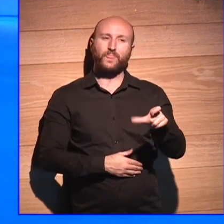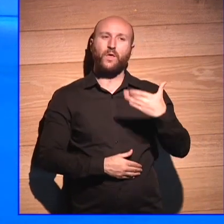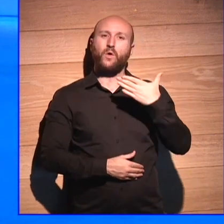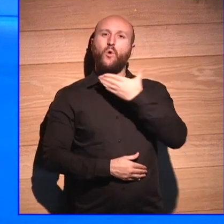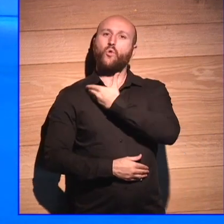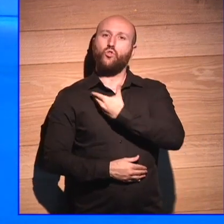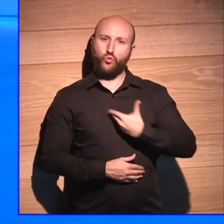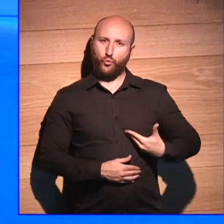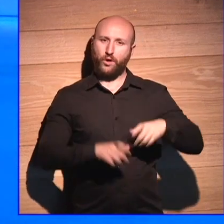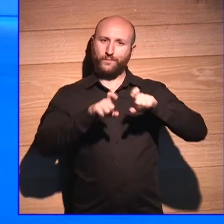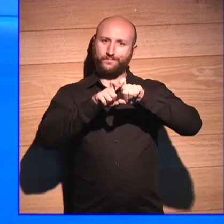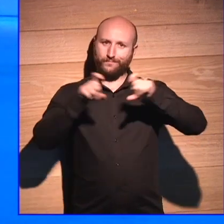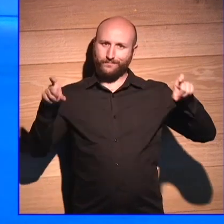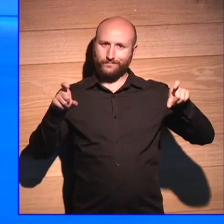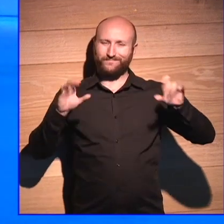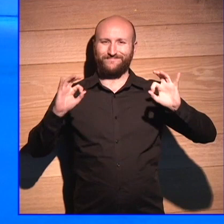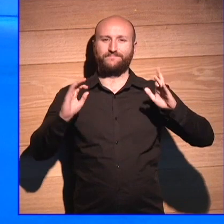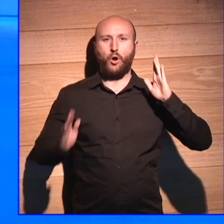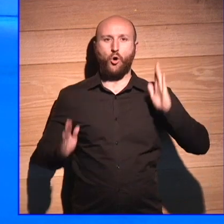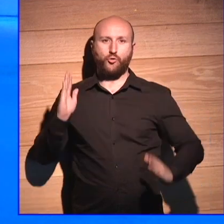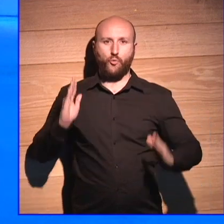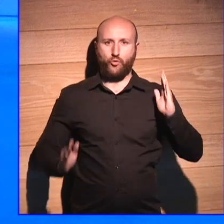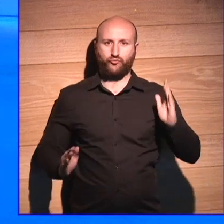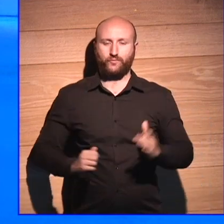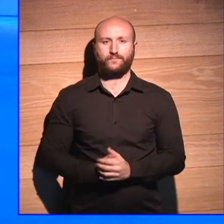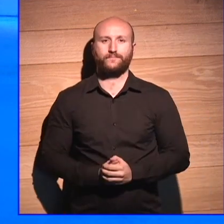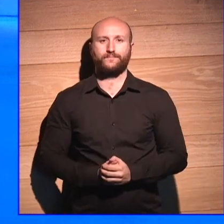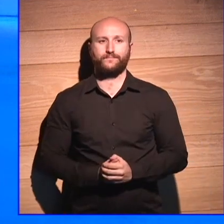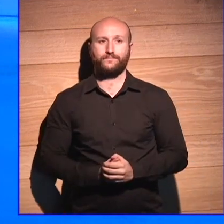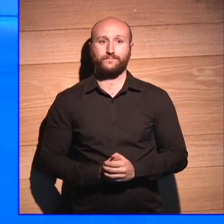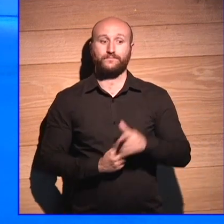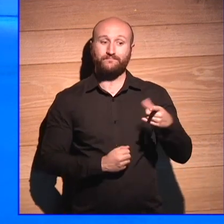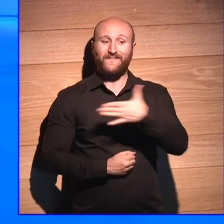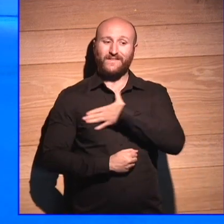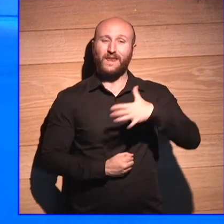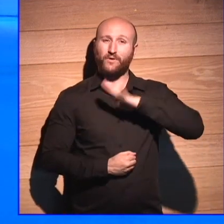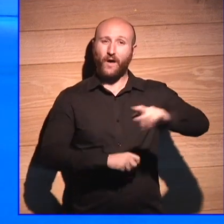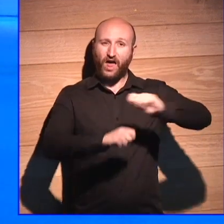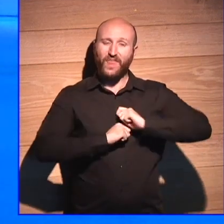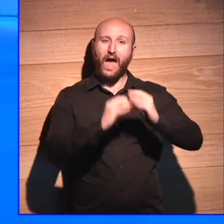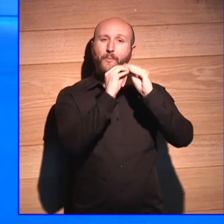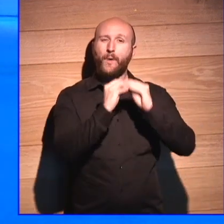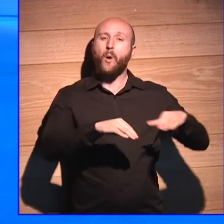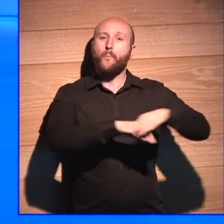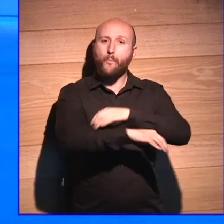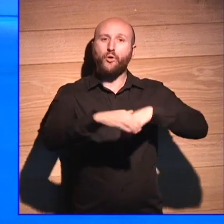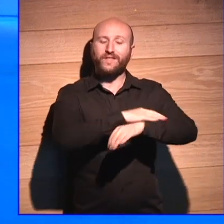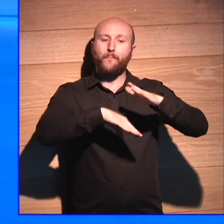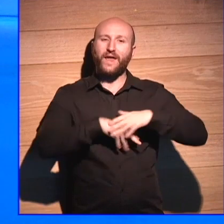dueño de una compañía de robots. Y él lo que quiere es que le diseñen una prótesis que le estimule la